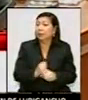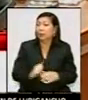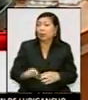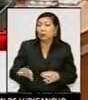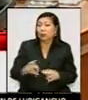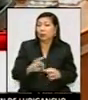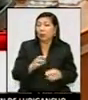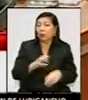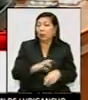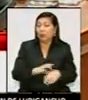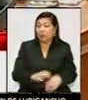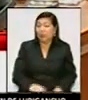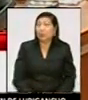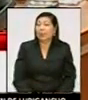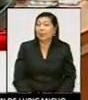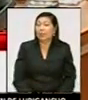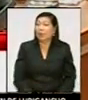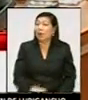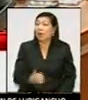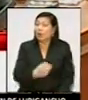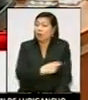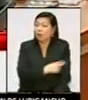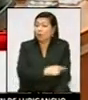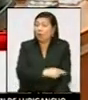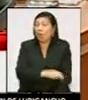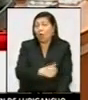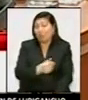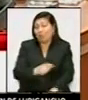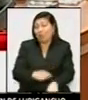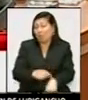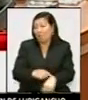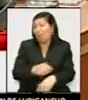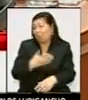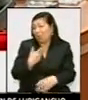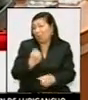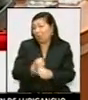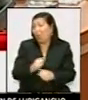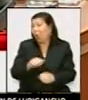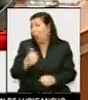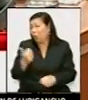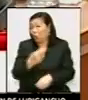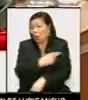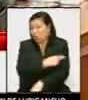complementario de los médicos en otros hospitales fuera de su horario de trabajo. Gracias.